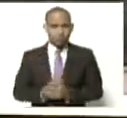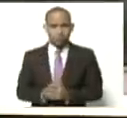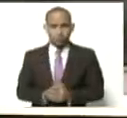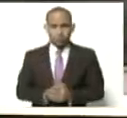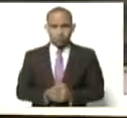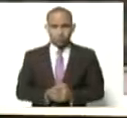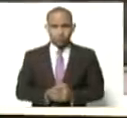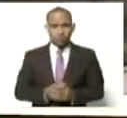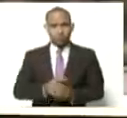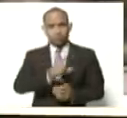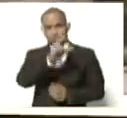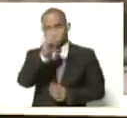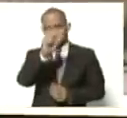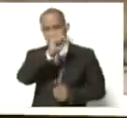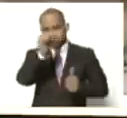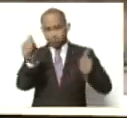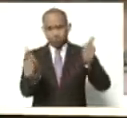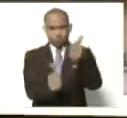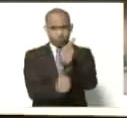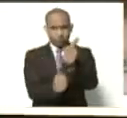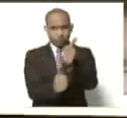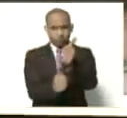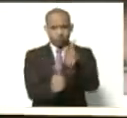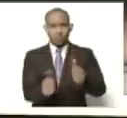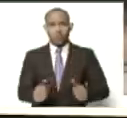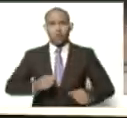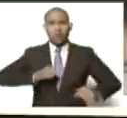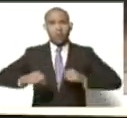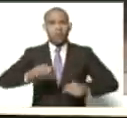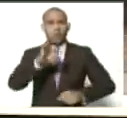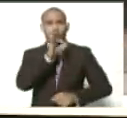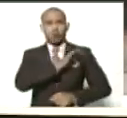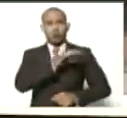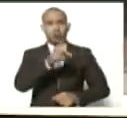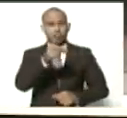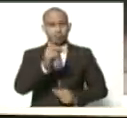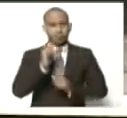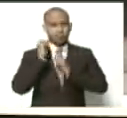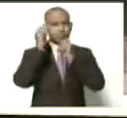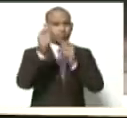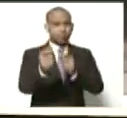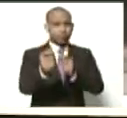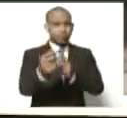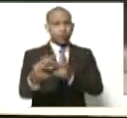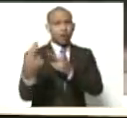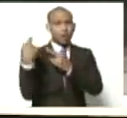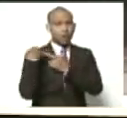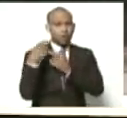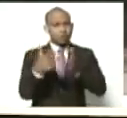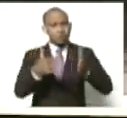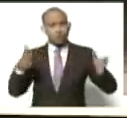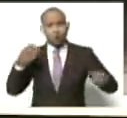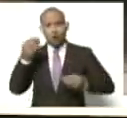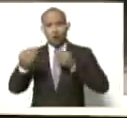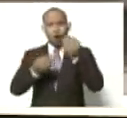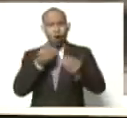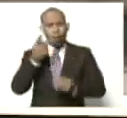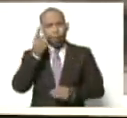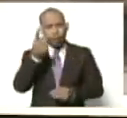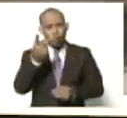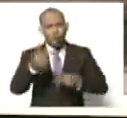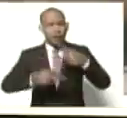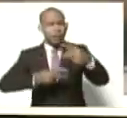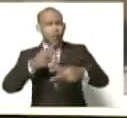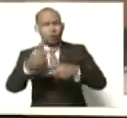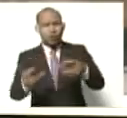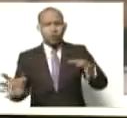el vicepresidente de los movimientos sociales. Tienes una gran responsabilidad, Mervin. ¿Cómo ves tú este proceso de